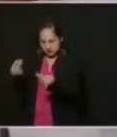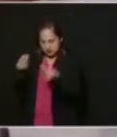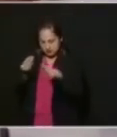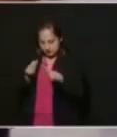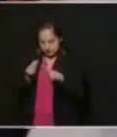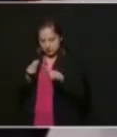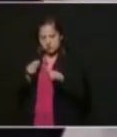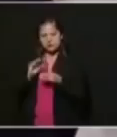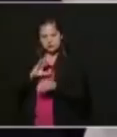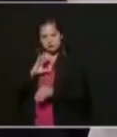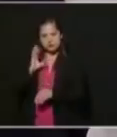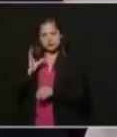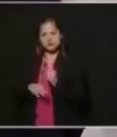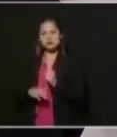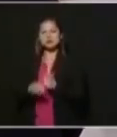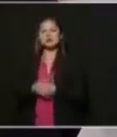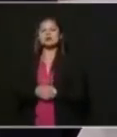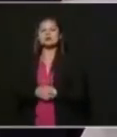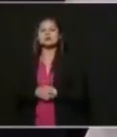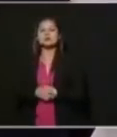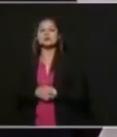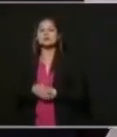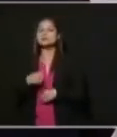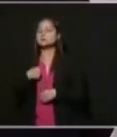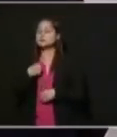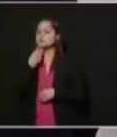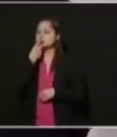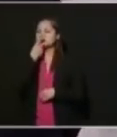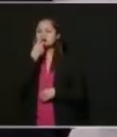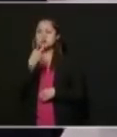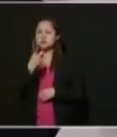diría, para resumir